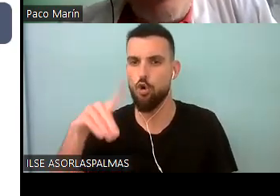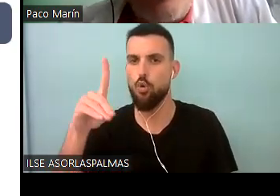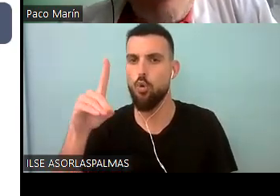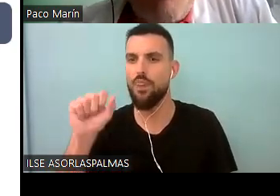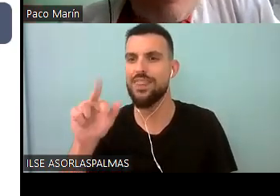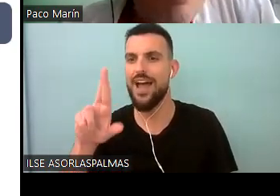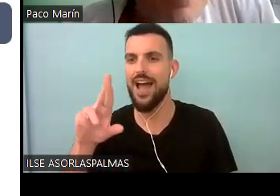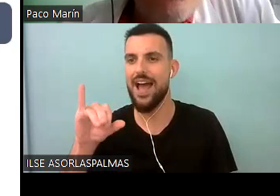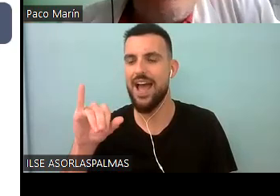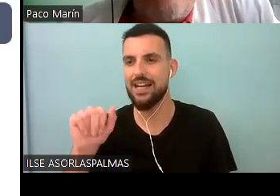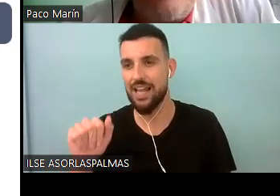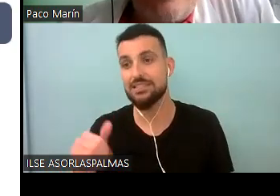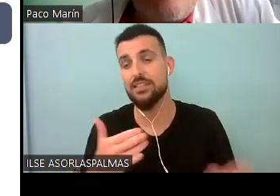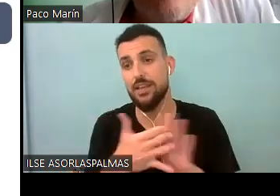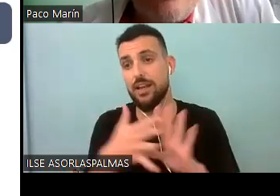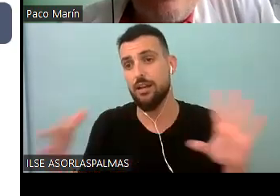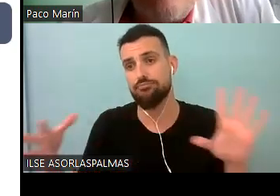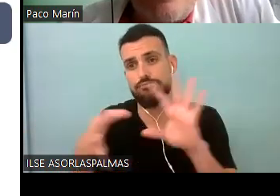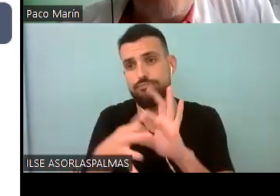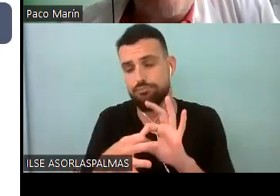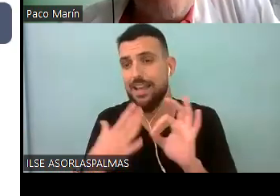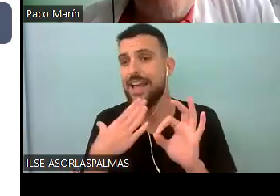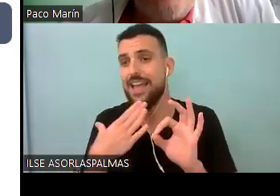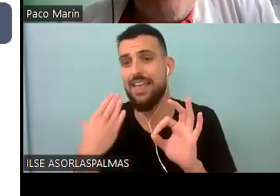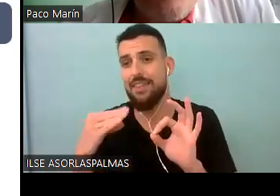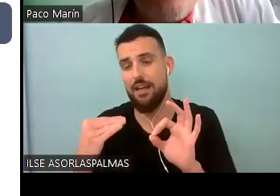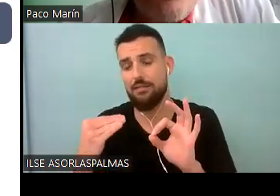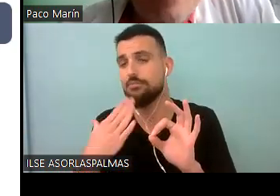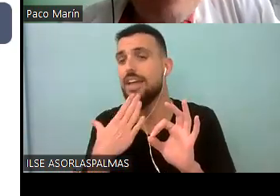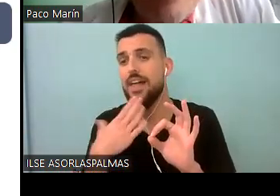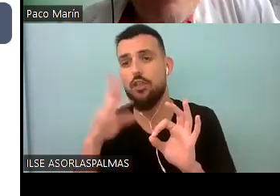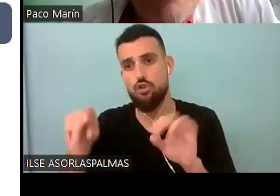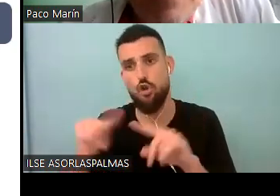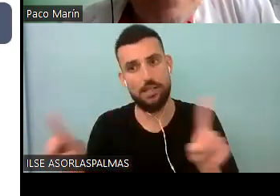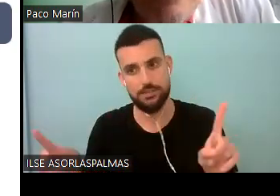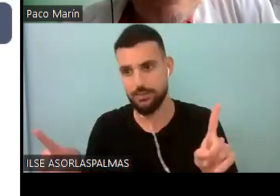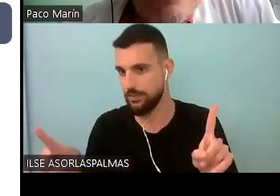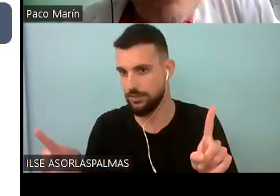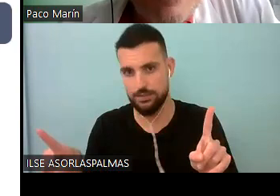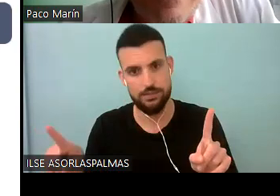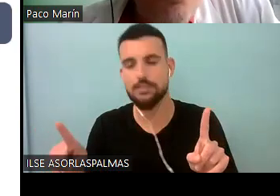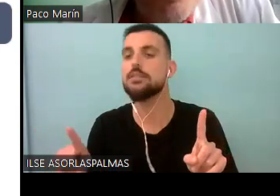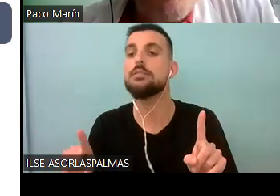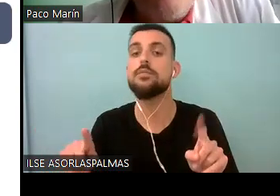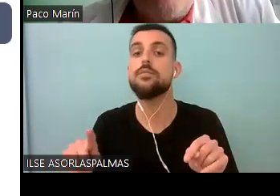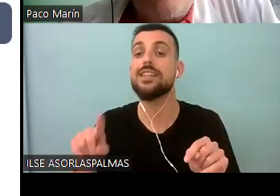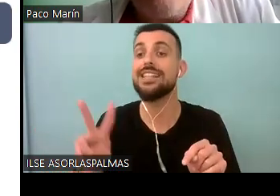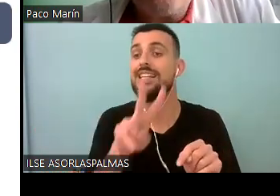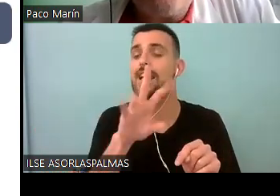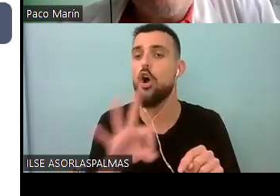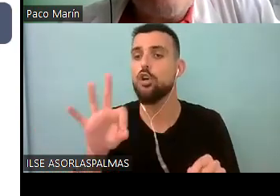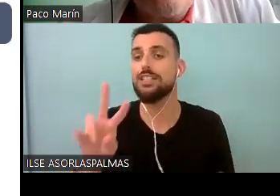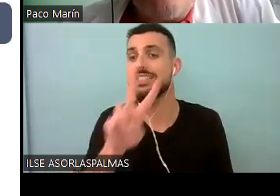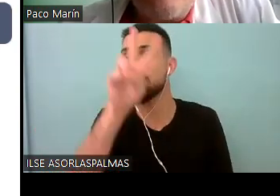proceso de envejecimiento o de ganancia de años, sino cuando aparece esta pérdida de densidad mineral ósea, por